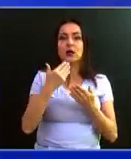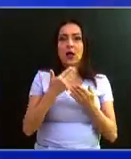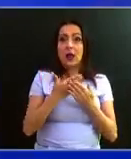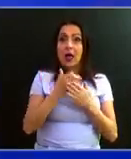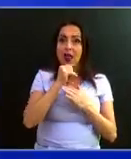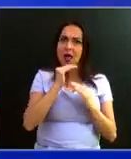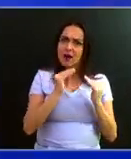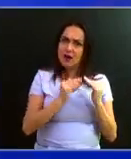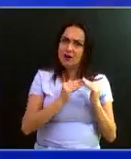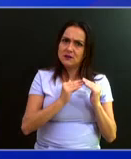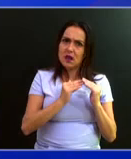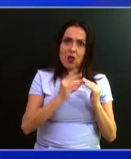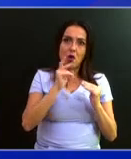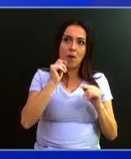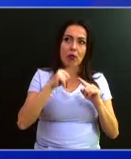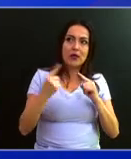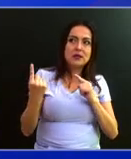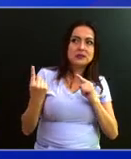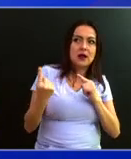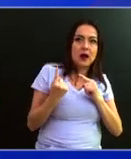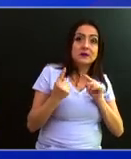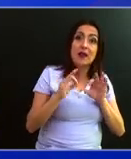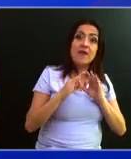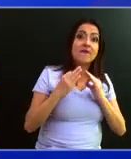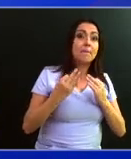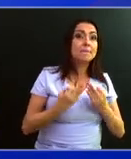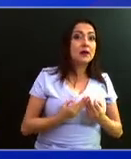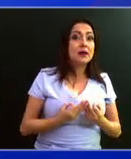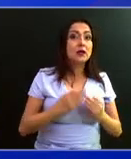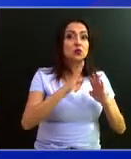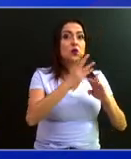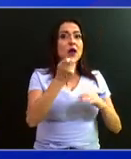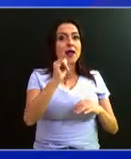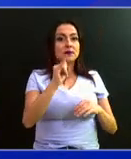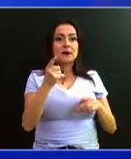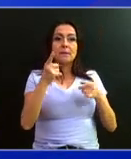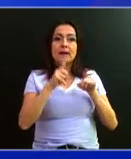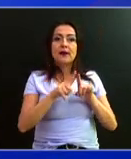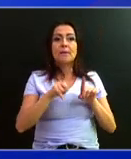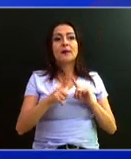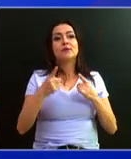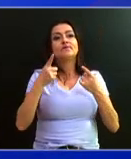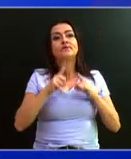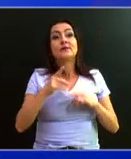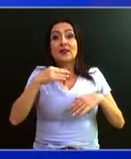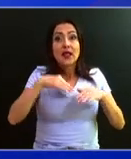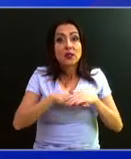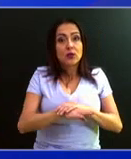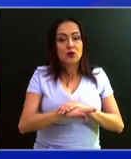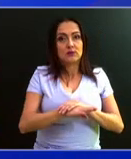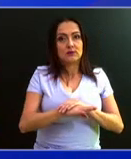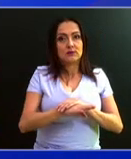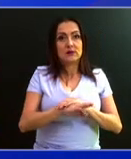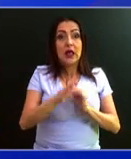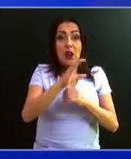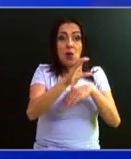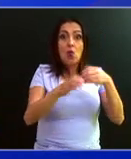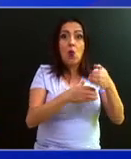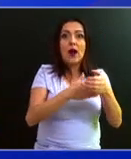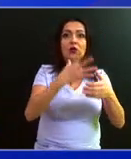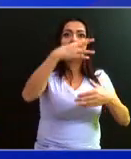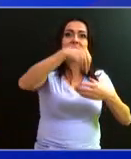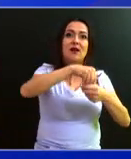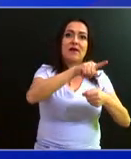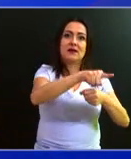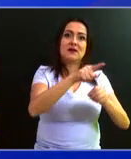casa ni a ningún lugar cercano a familiares de su expareja, lamentablemente ingresó hasta el cuarto donde se encontraba